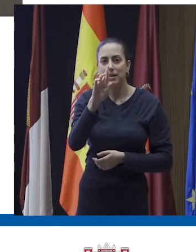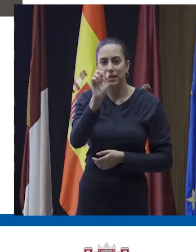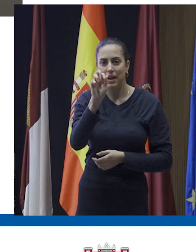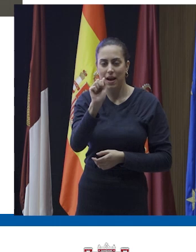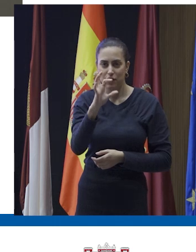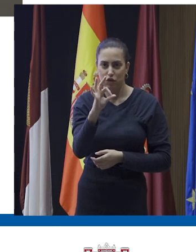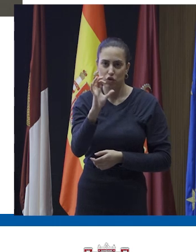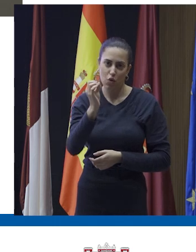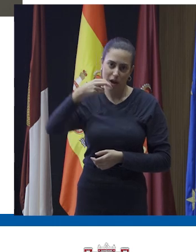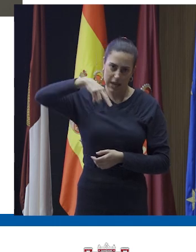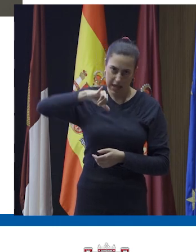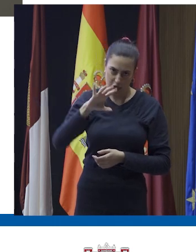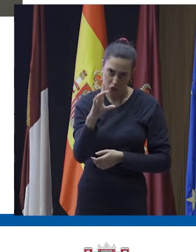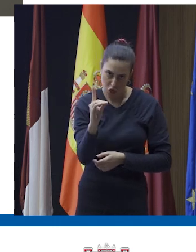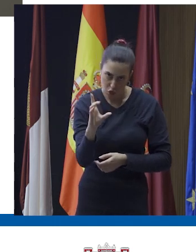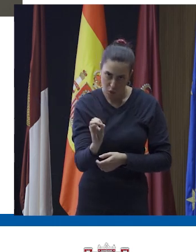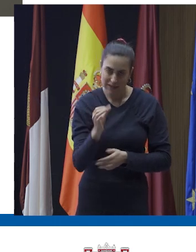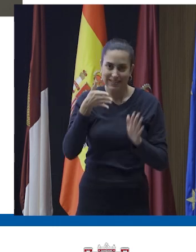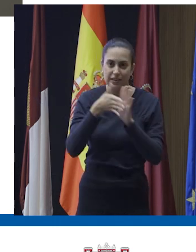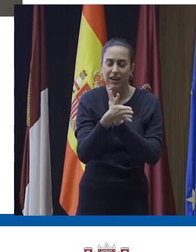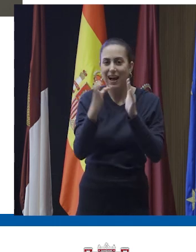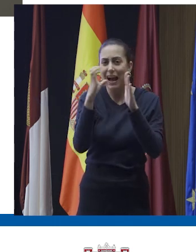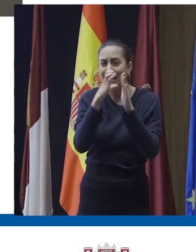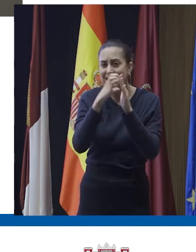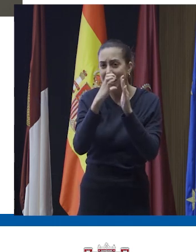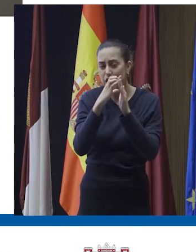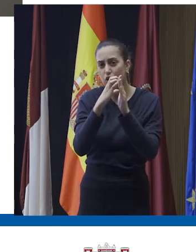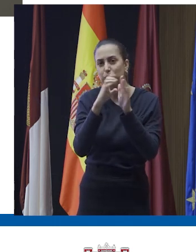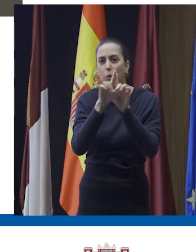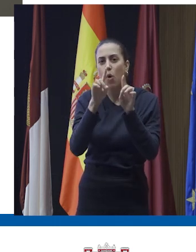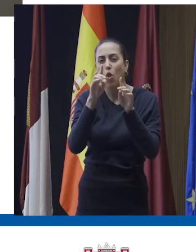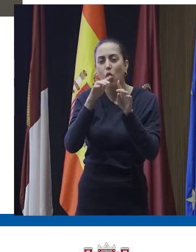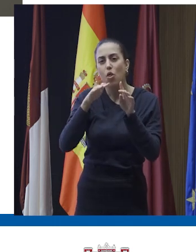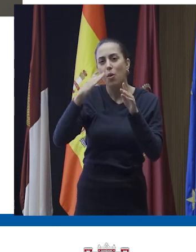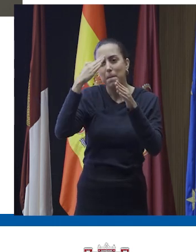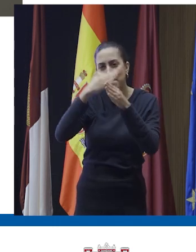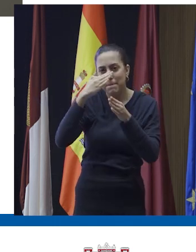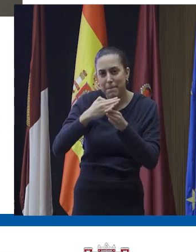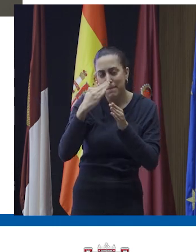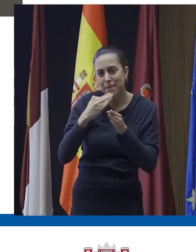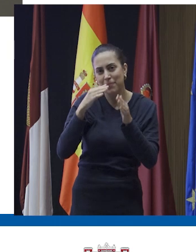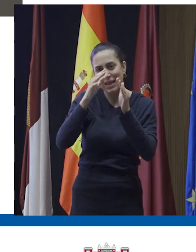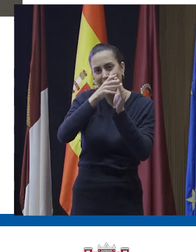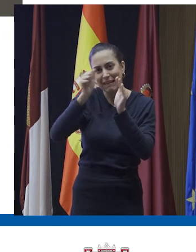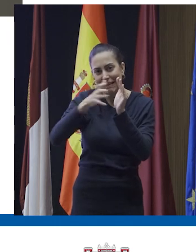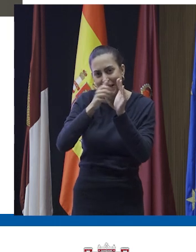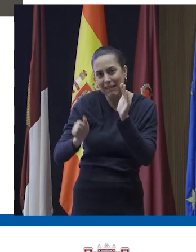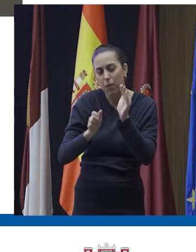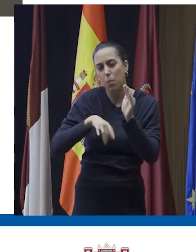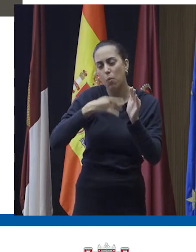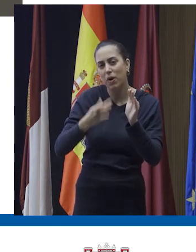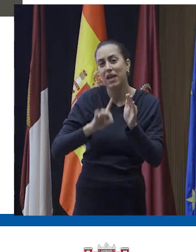pues que consigue la extracción del cristalino fragmentado, mejorando los tiempos de recuperación